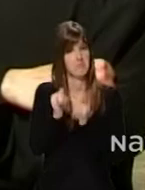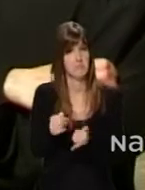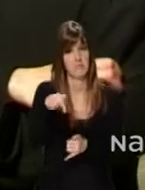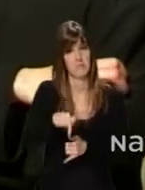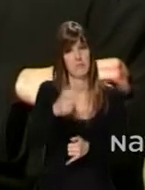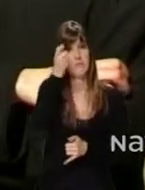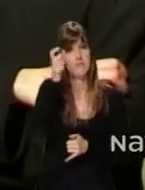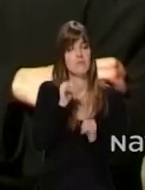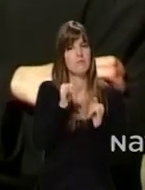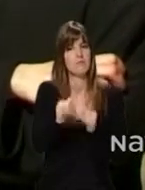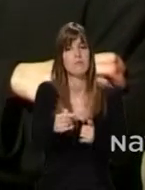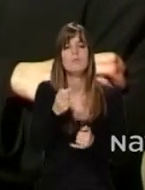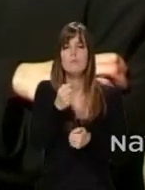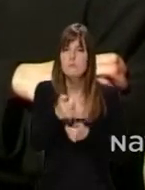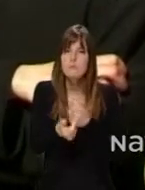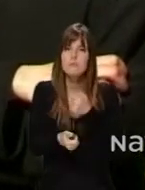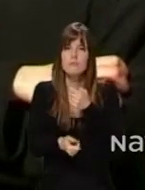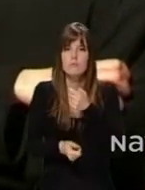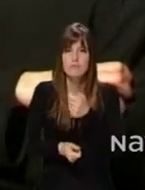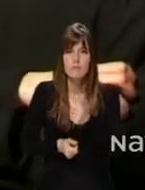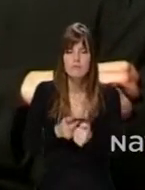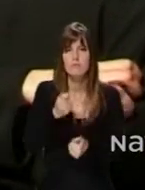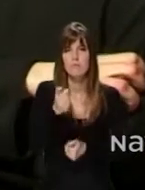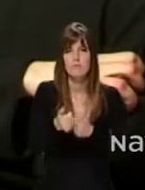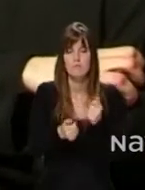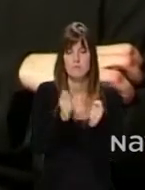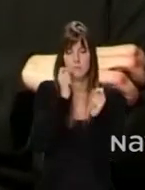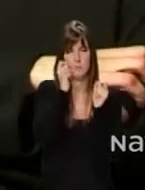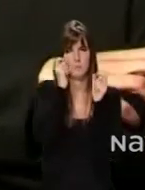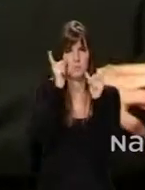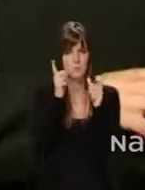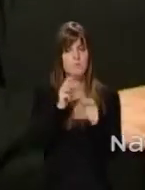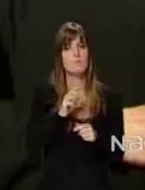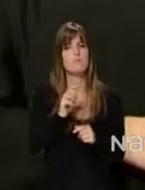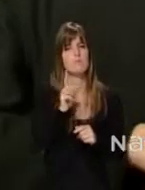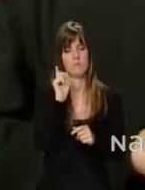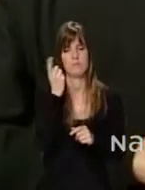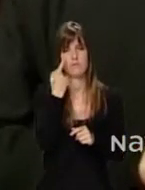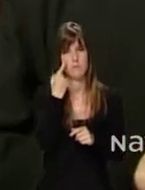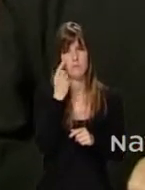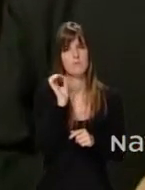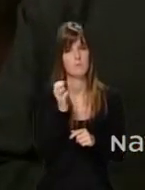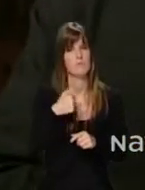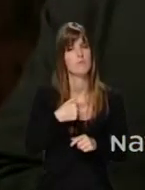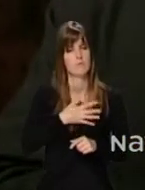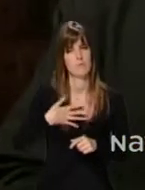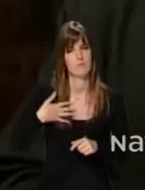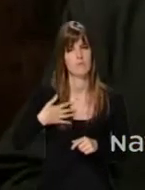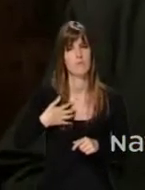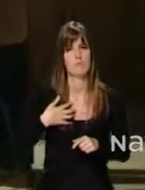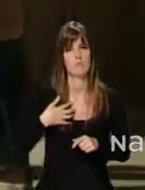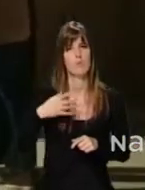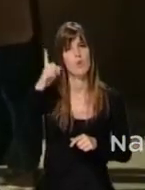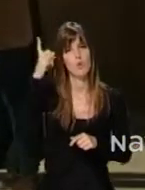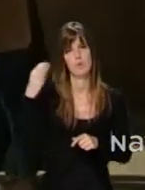y pues poco a poco iba descubriendo que eso es donde el Señor me